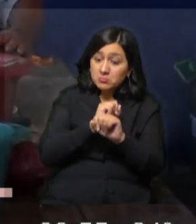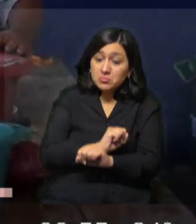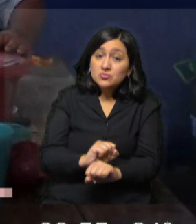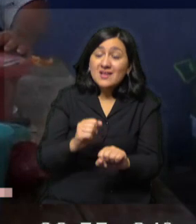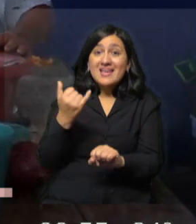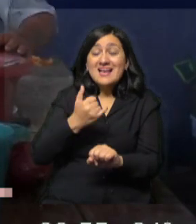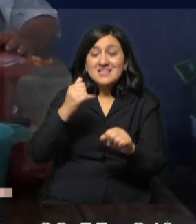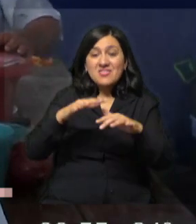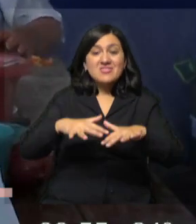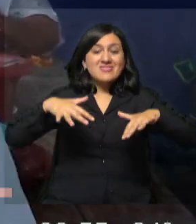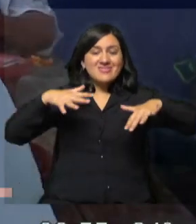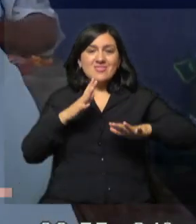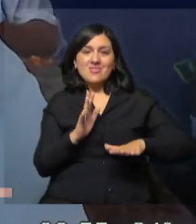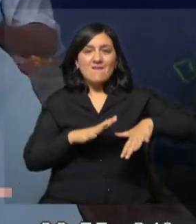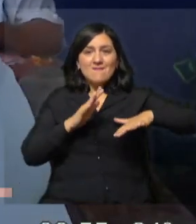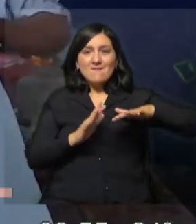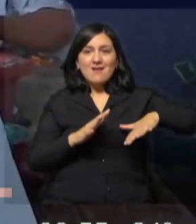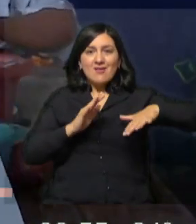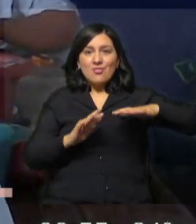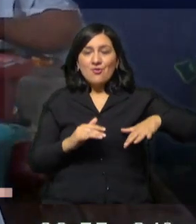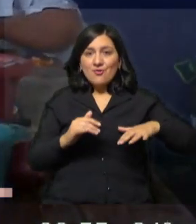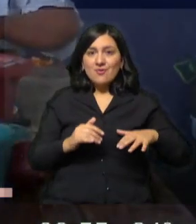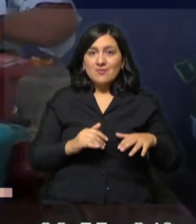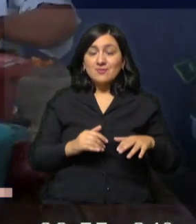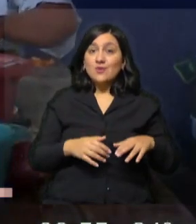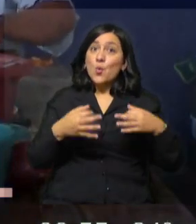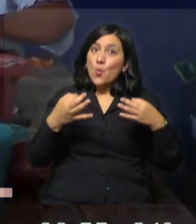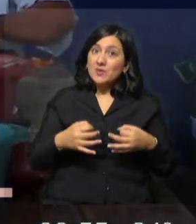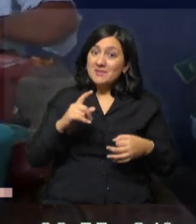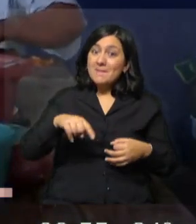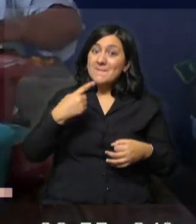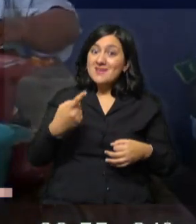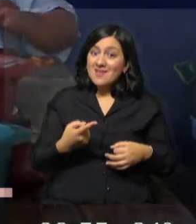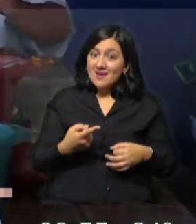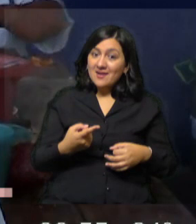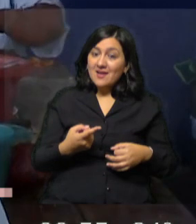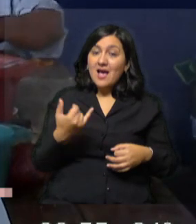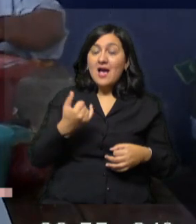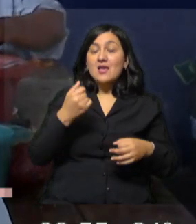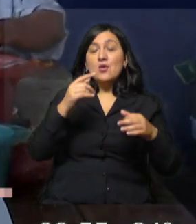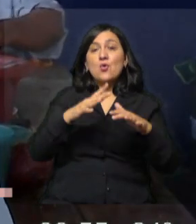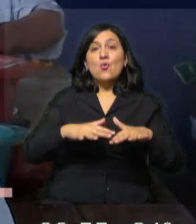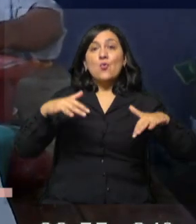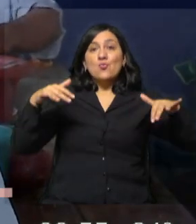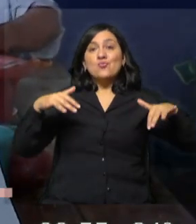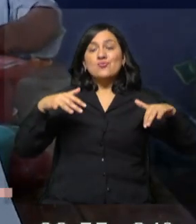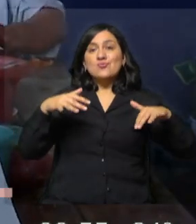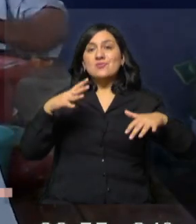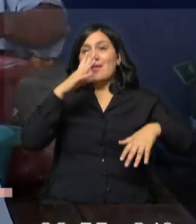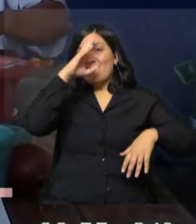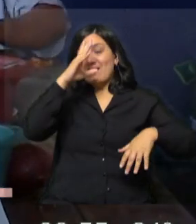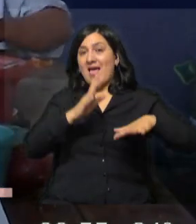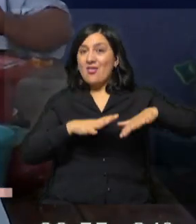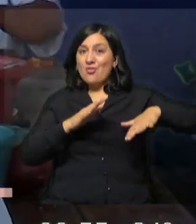algún tablado aquí o que se pueda gestionar esto? Justamente mañana tenemos un tablado móvil, ese